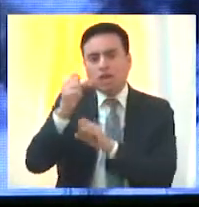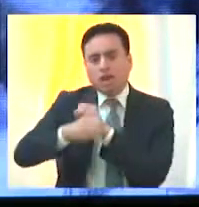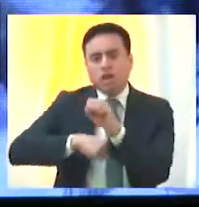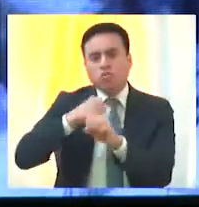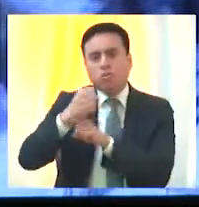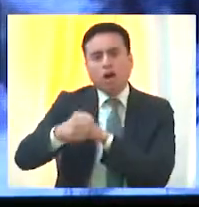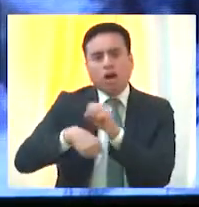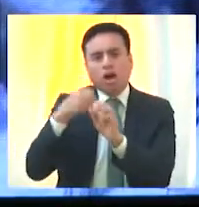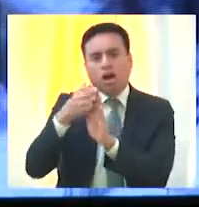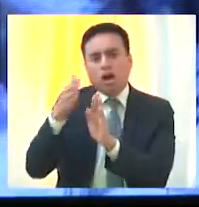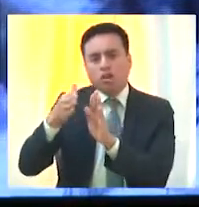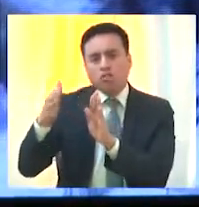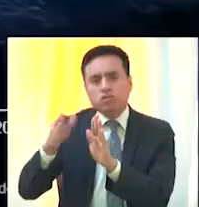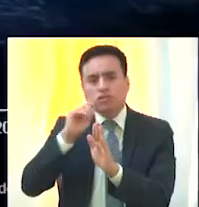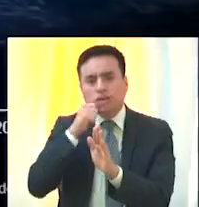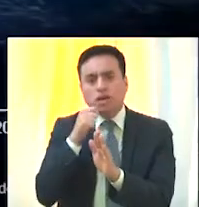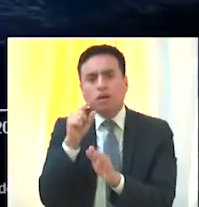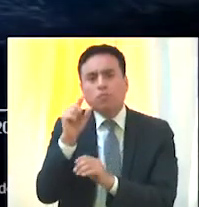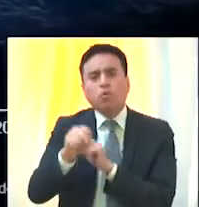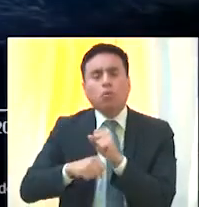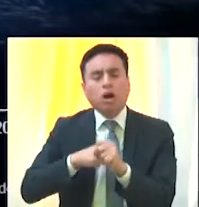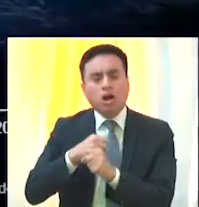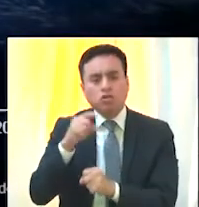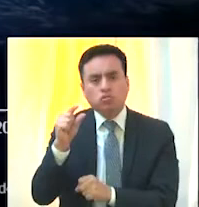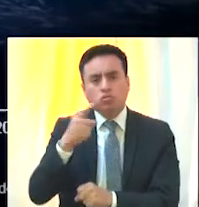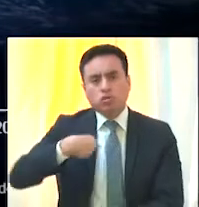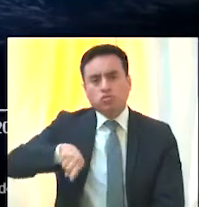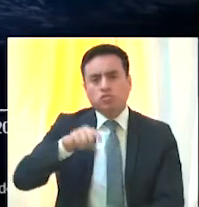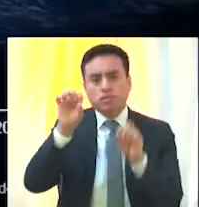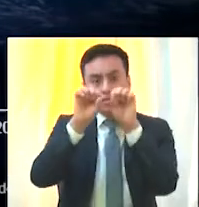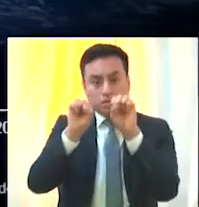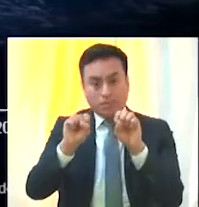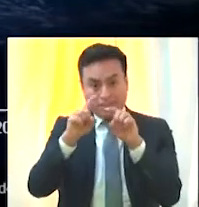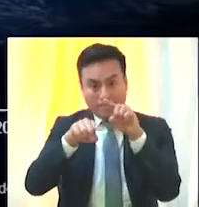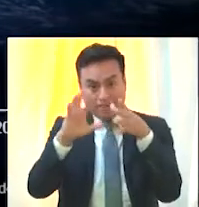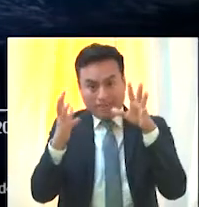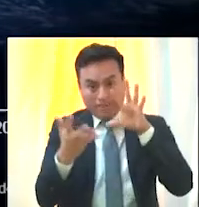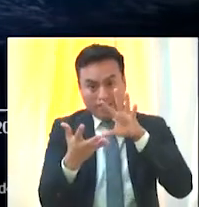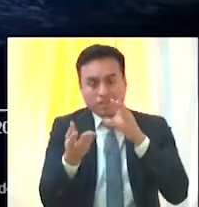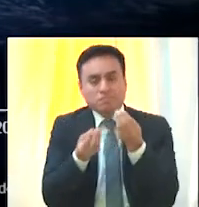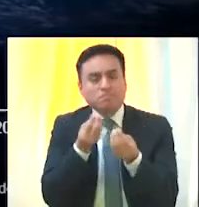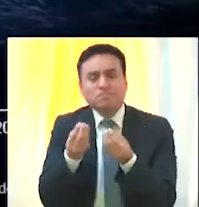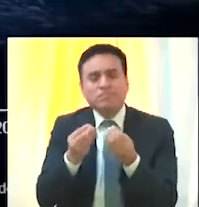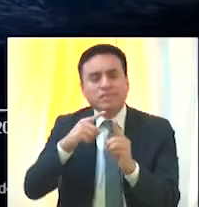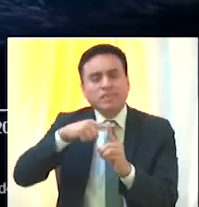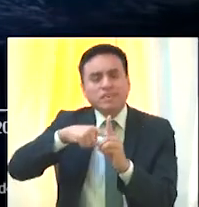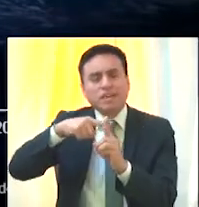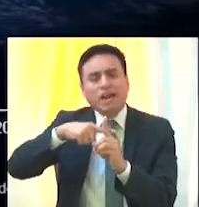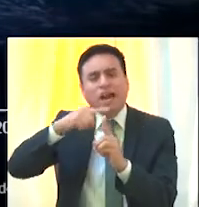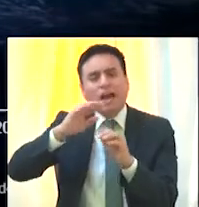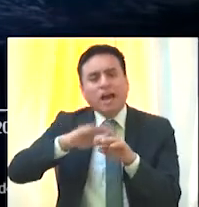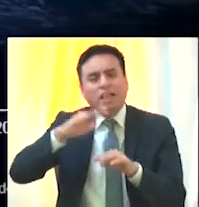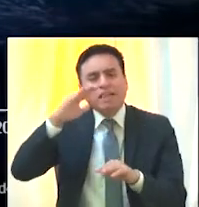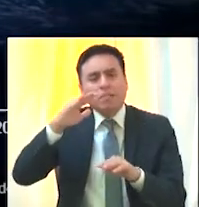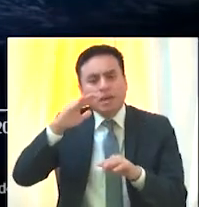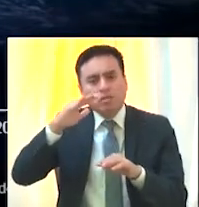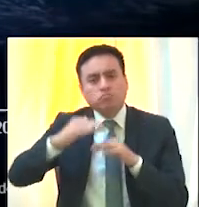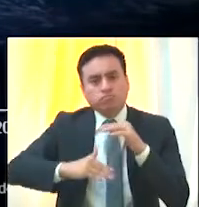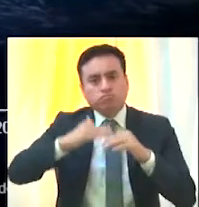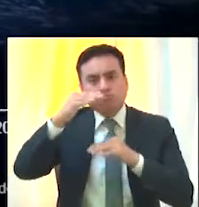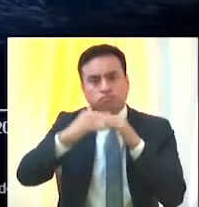son precisamente unos pocos años, nuestro sistema terrestre ha experimentado un calentamiento bastante progresivo a lo